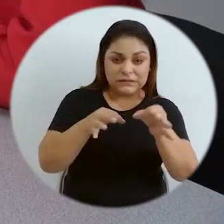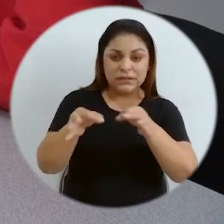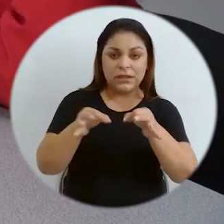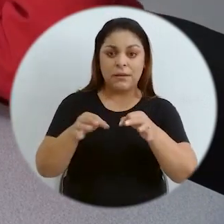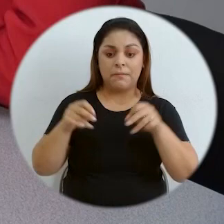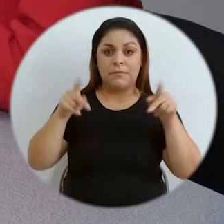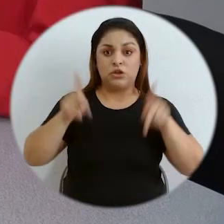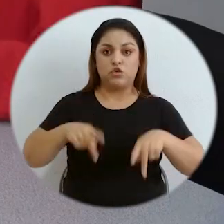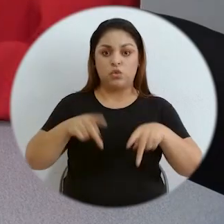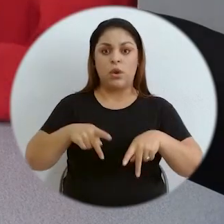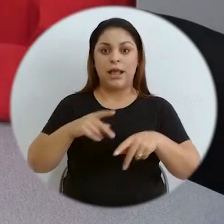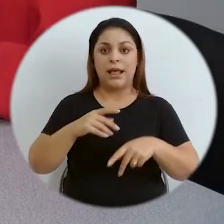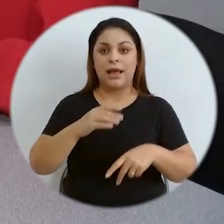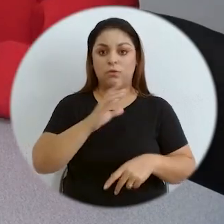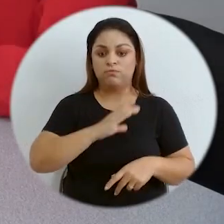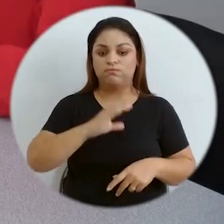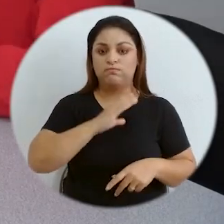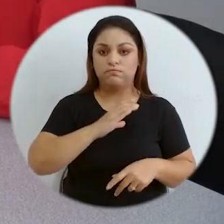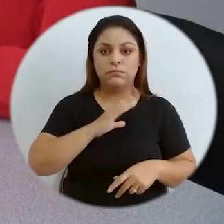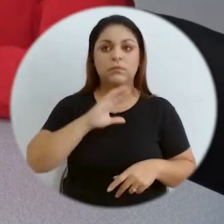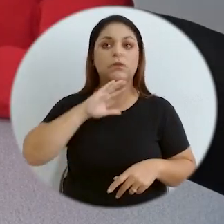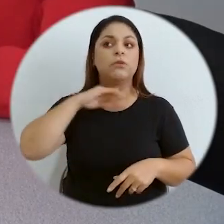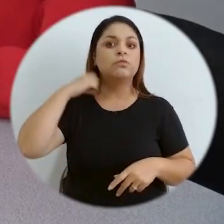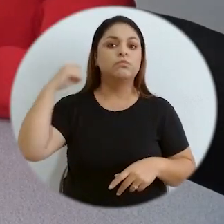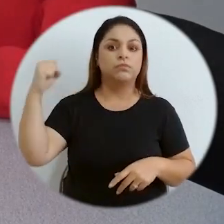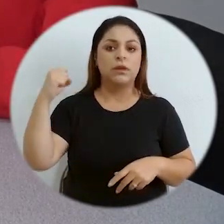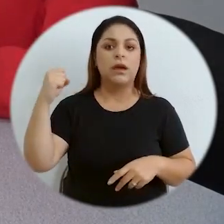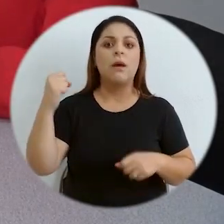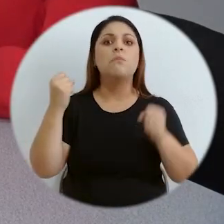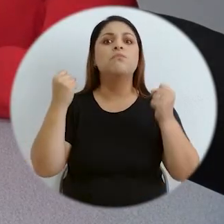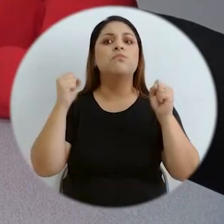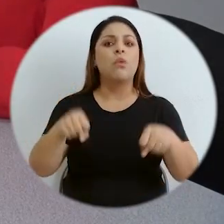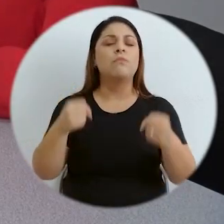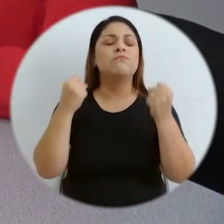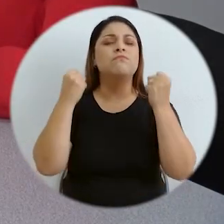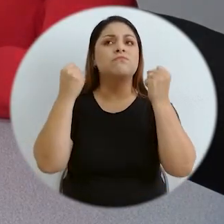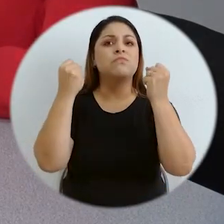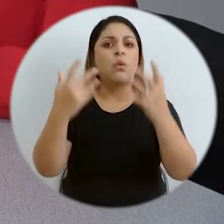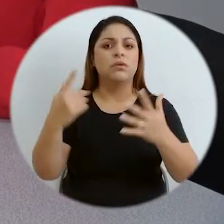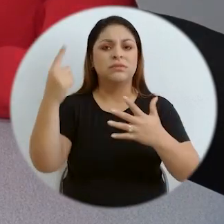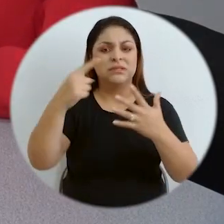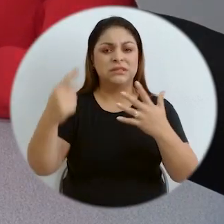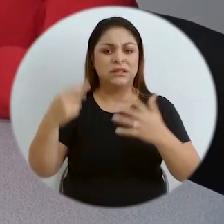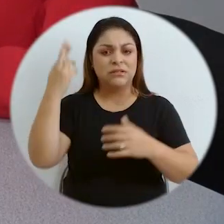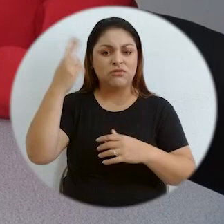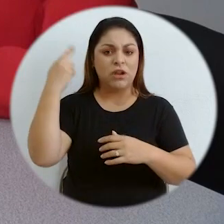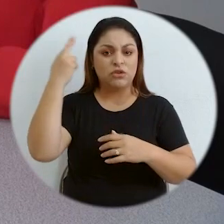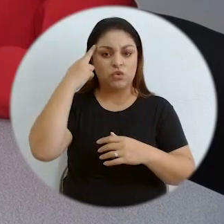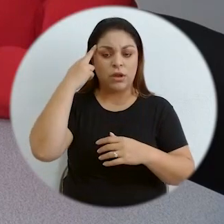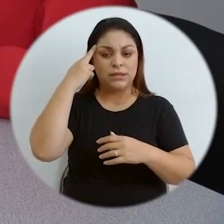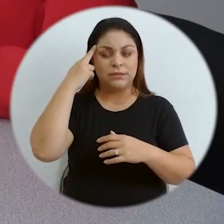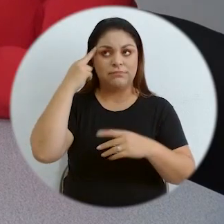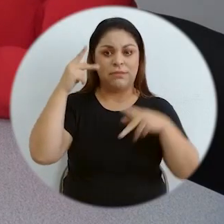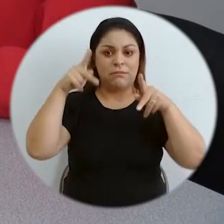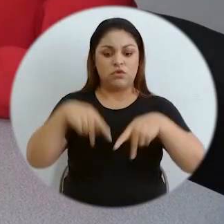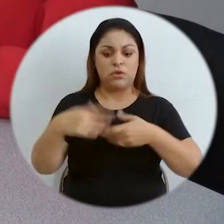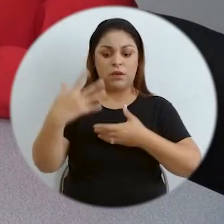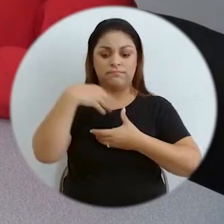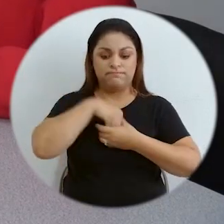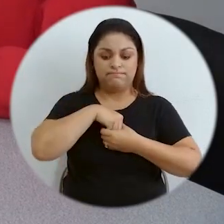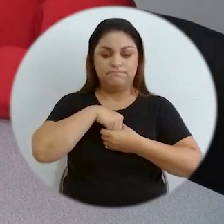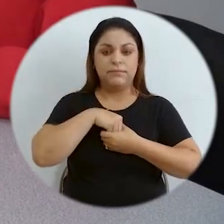¿verdad?, puede ser multicausal, es decir, puede haber muchas causas detrás de una persona que